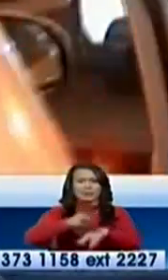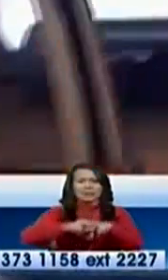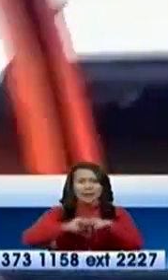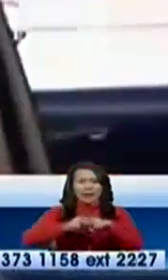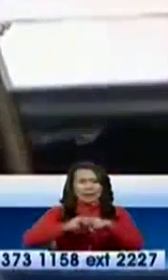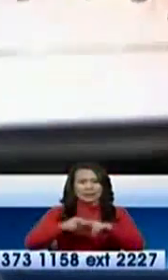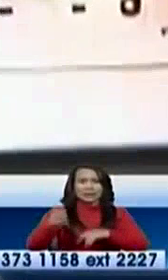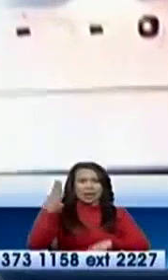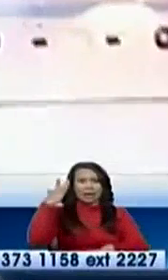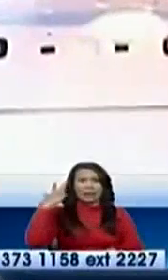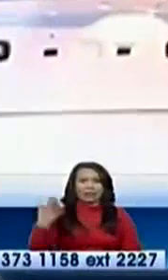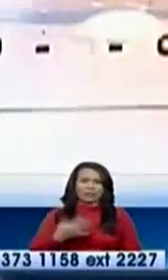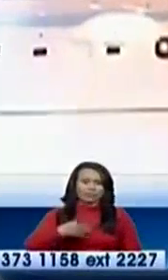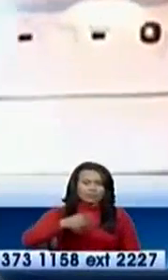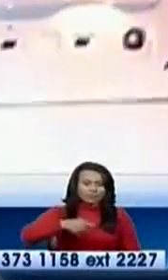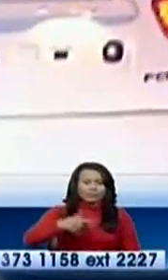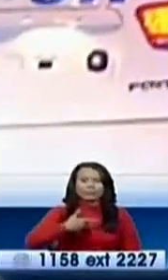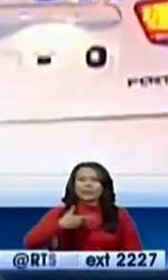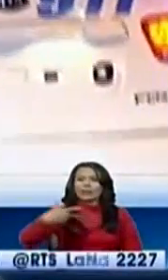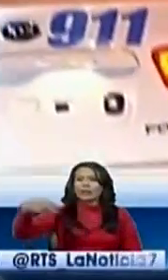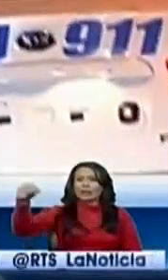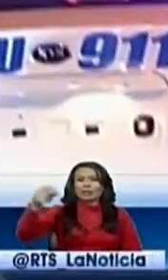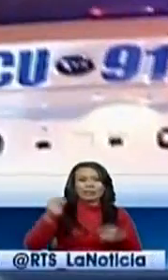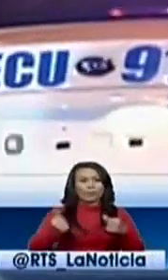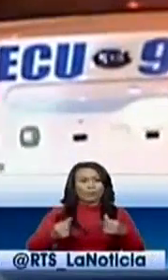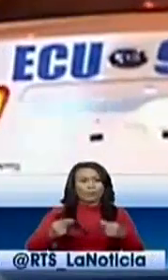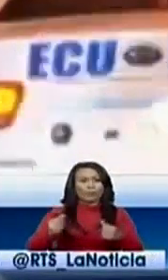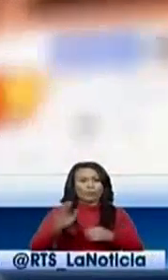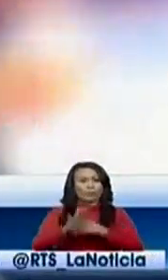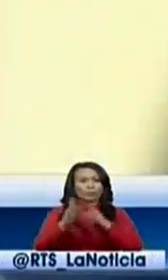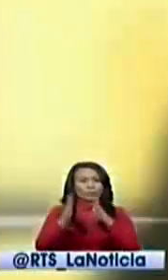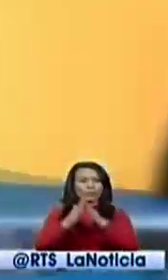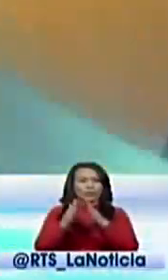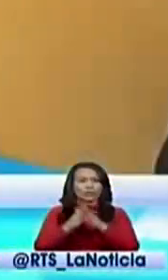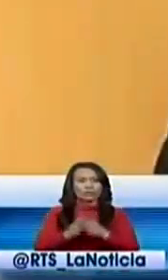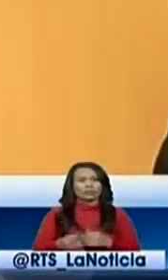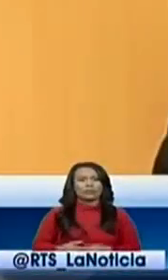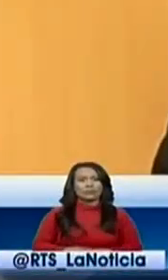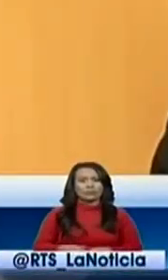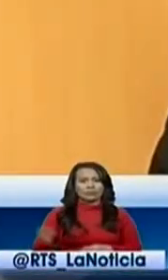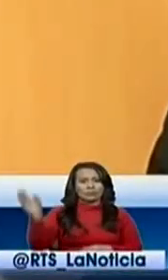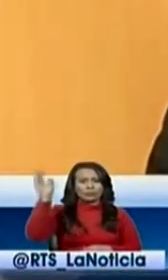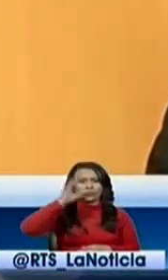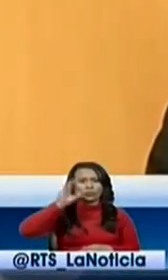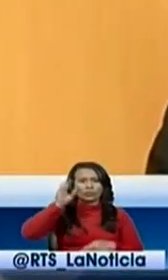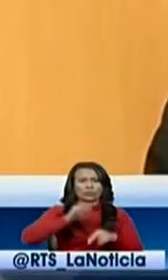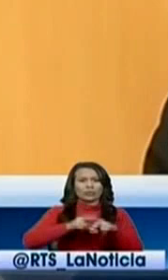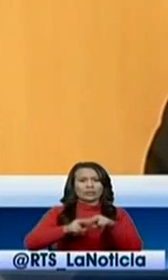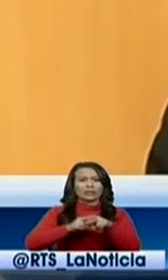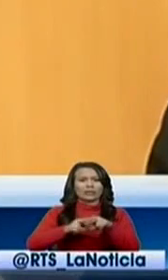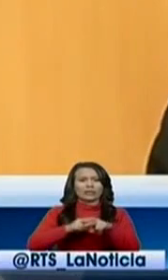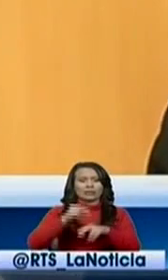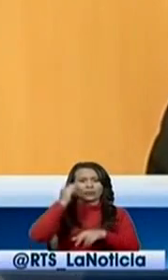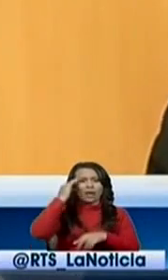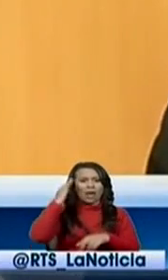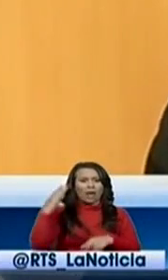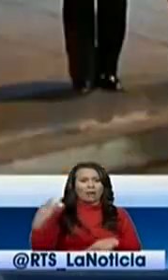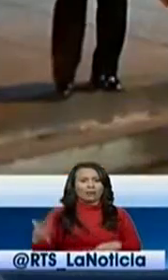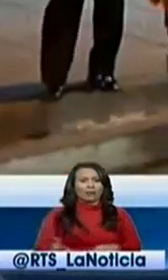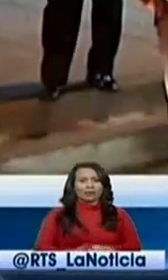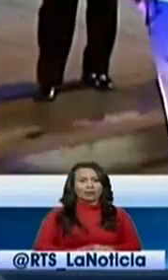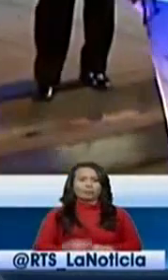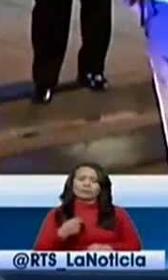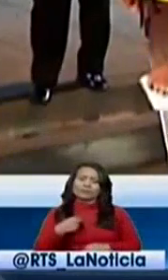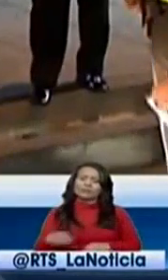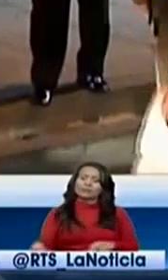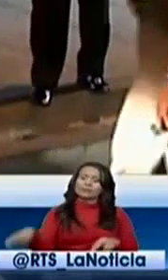taxi con intenciones de llegar pronto a su residencia. Solicitó el servicio de taxi amarillo, según ella manifiesta, se embarcó